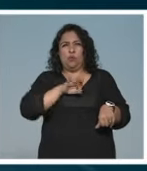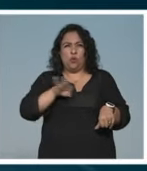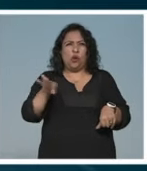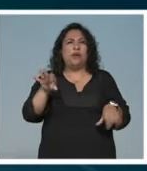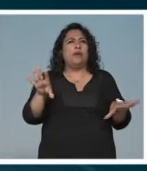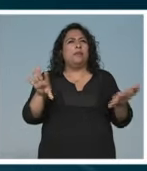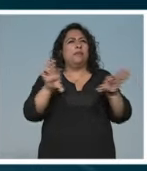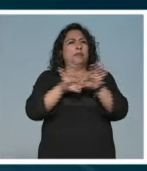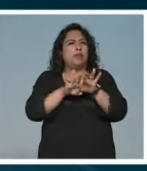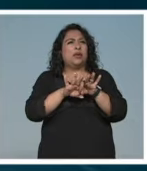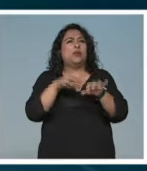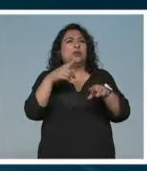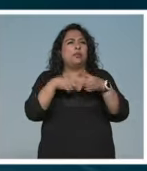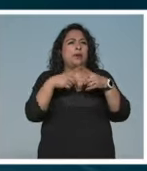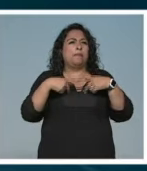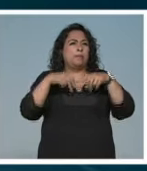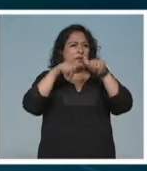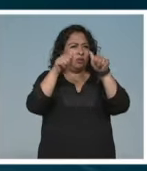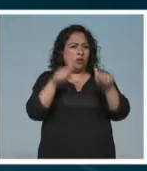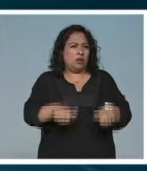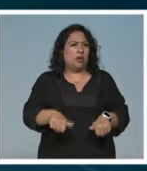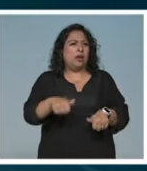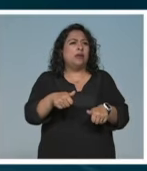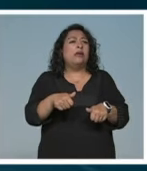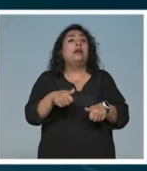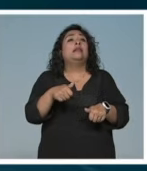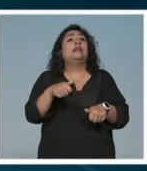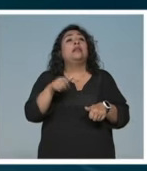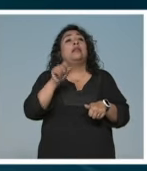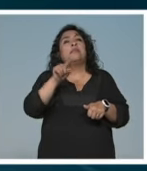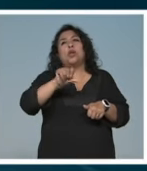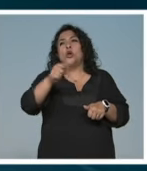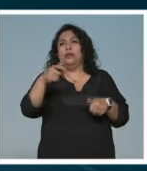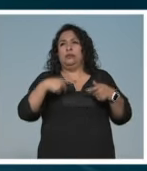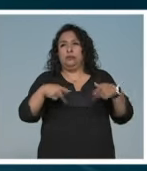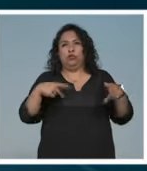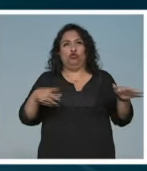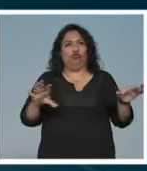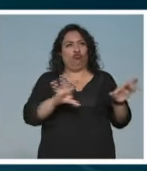generar vínculos entre los artistas de esta disciplina y el público.